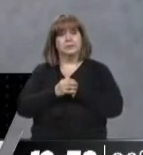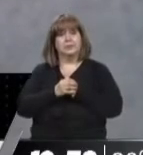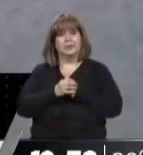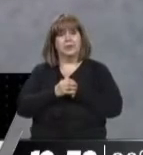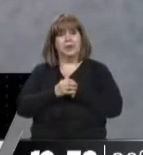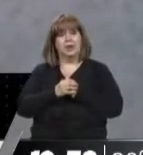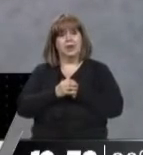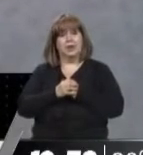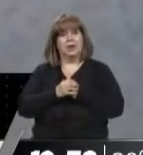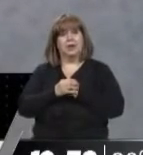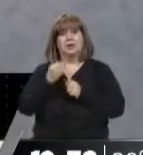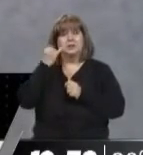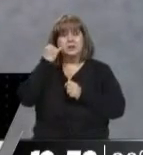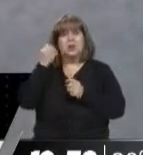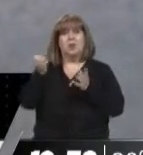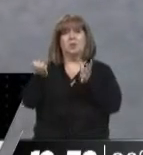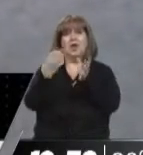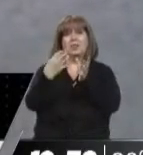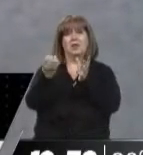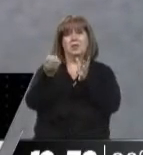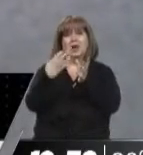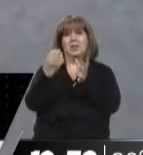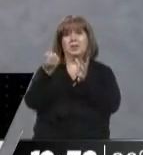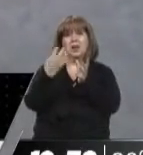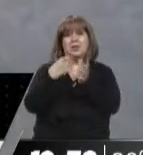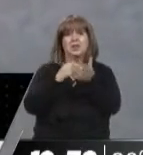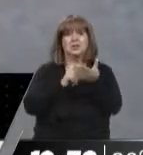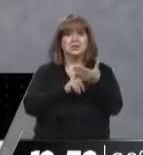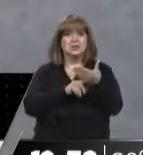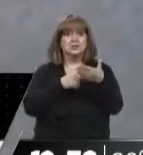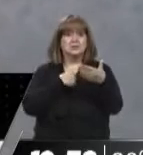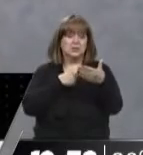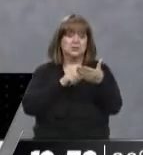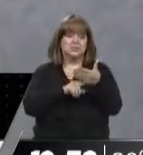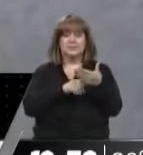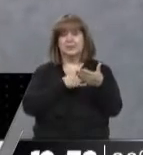He tenido que contestarle a tantas personas, pero que lo he hecho